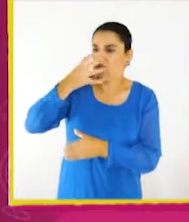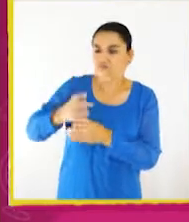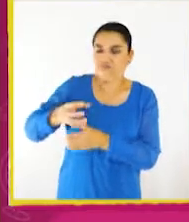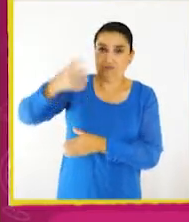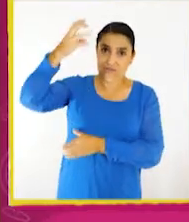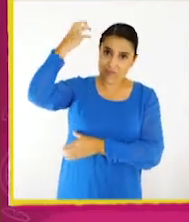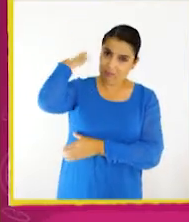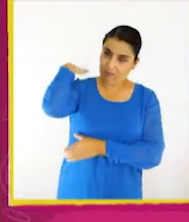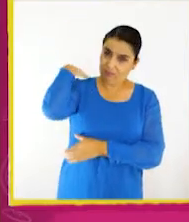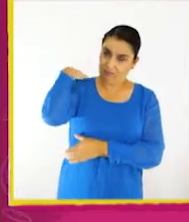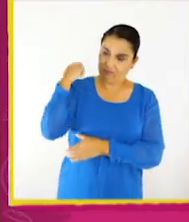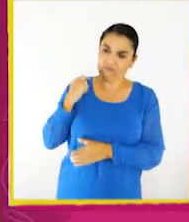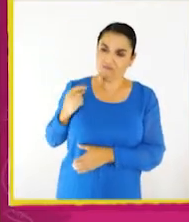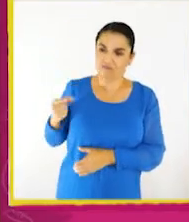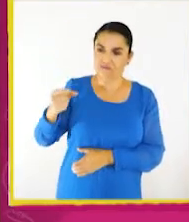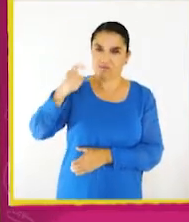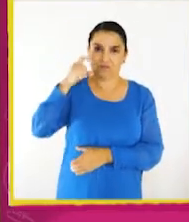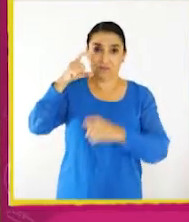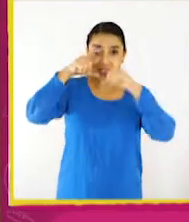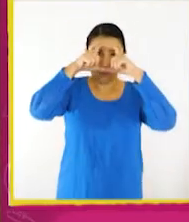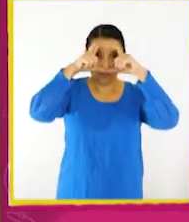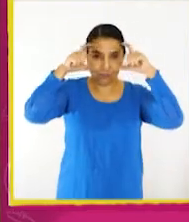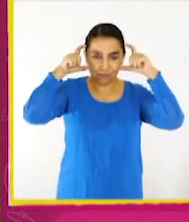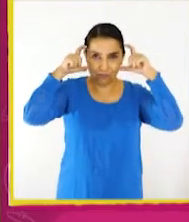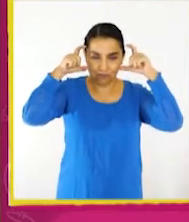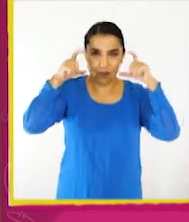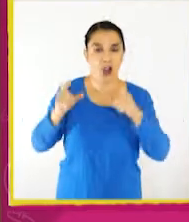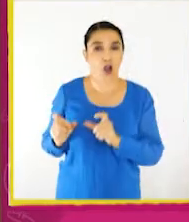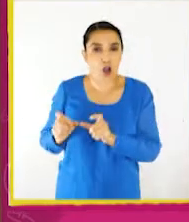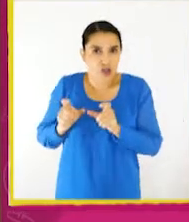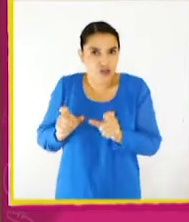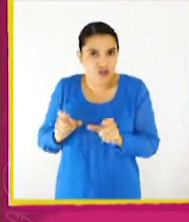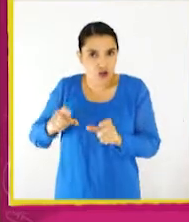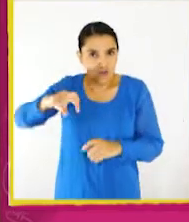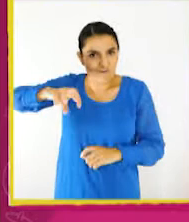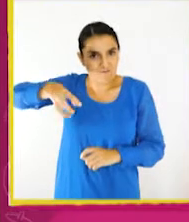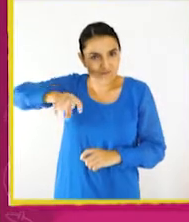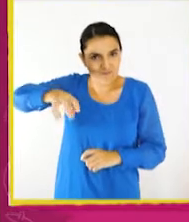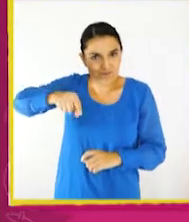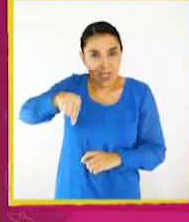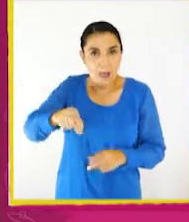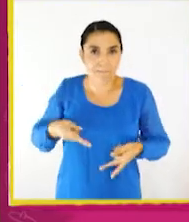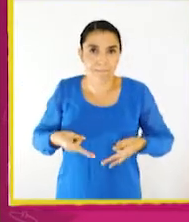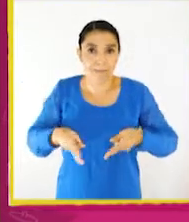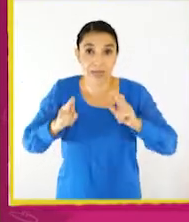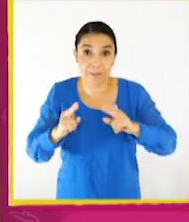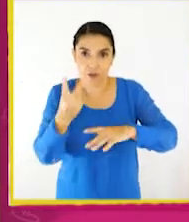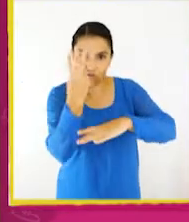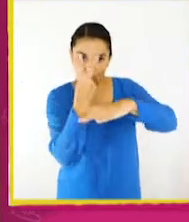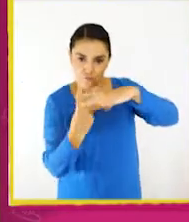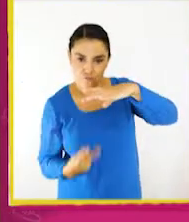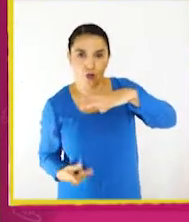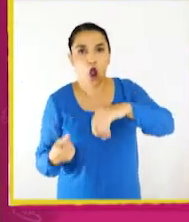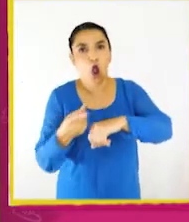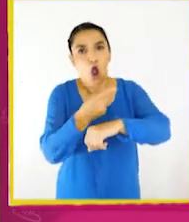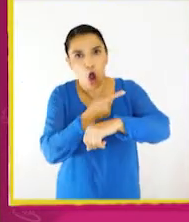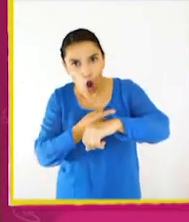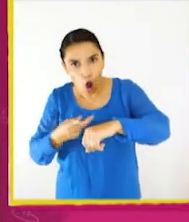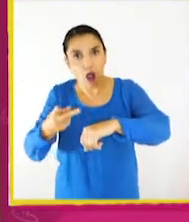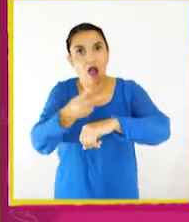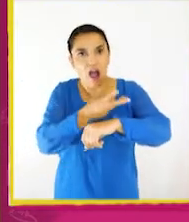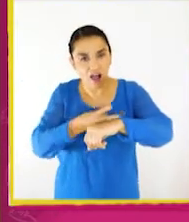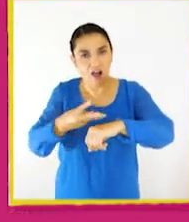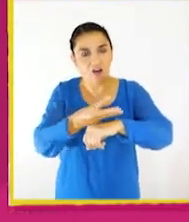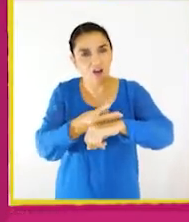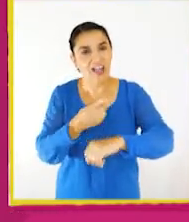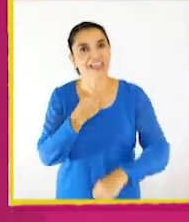la máscara de la cara a través de una válvula que regula la presión. Este equipo permite al buzo estar horas bajo el agua.